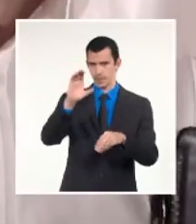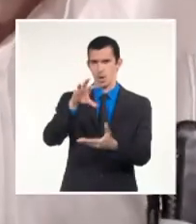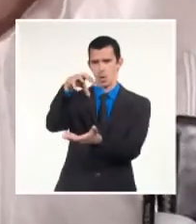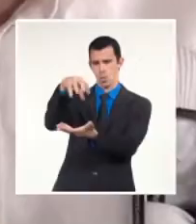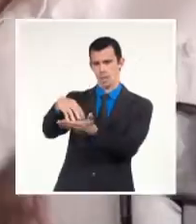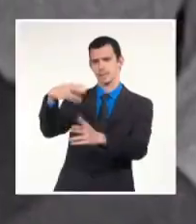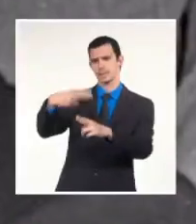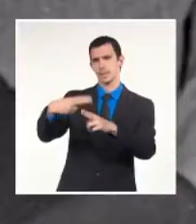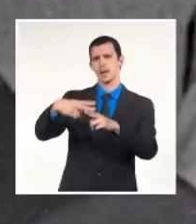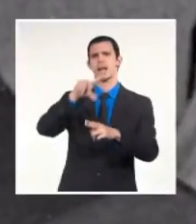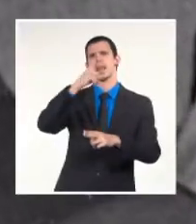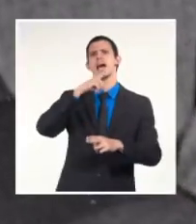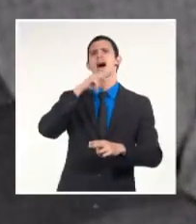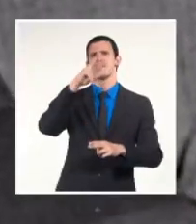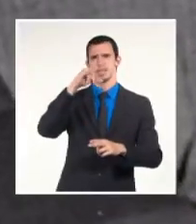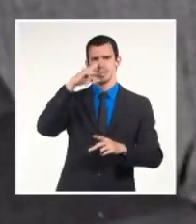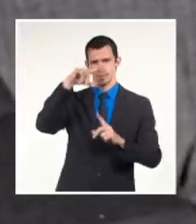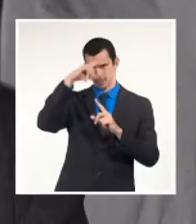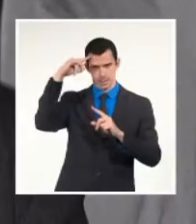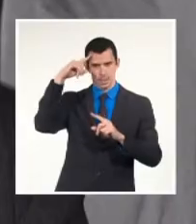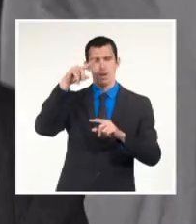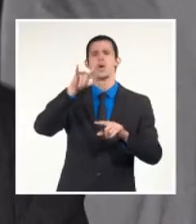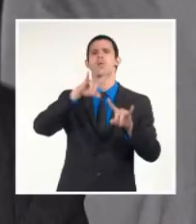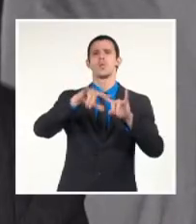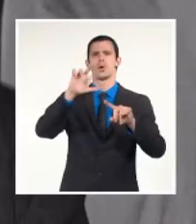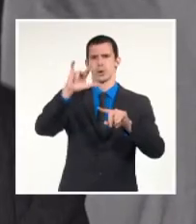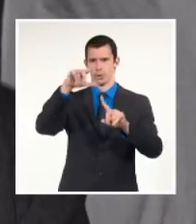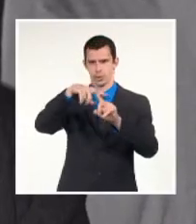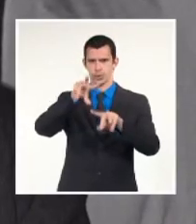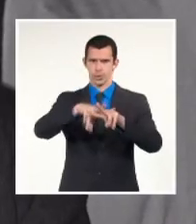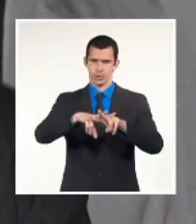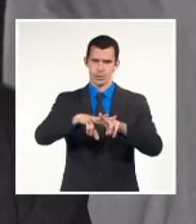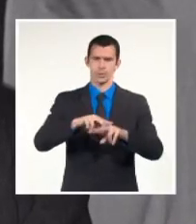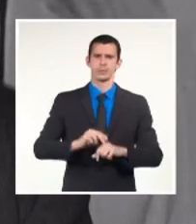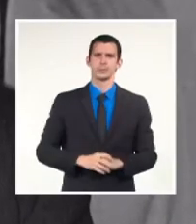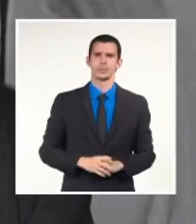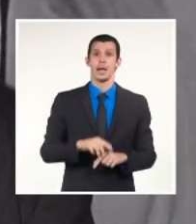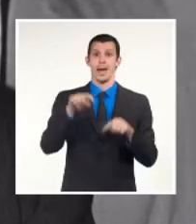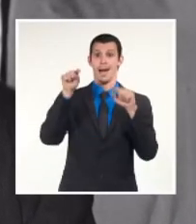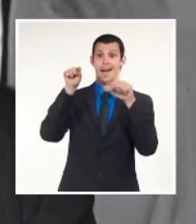En Leavenworth, pues, me encuentro a Irving, a Oscar Collazo.